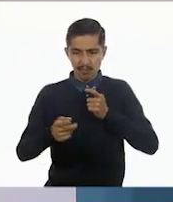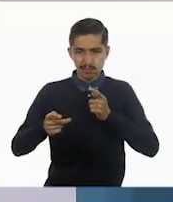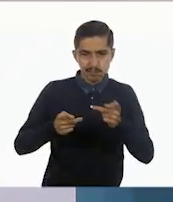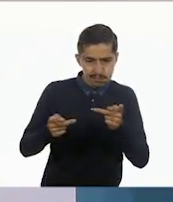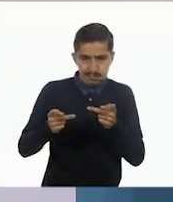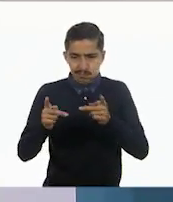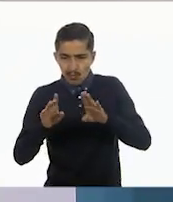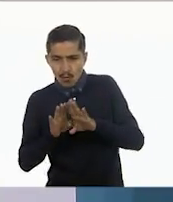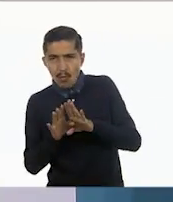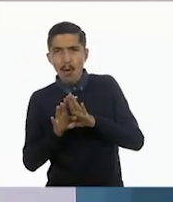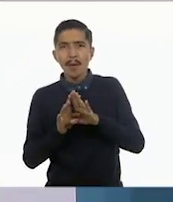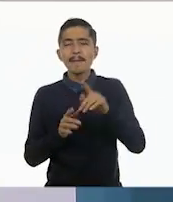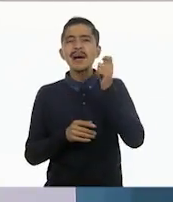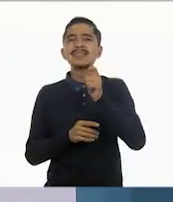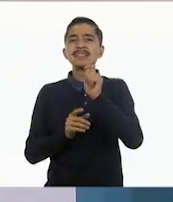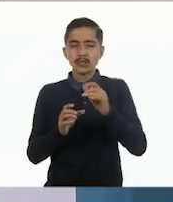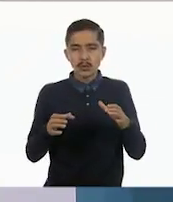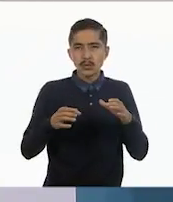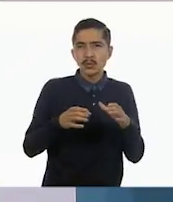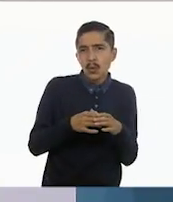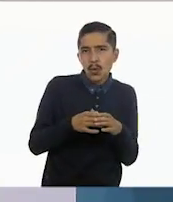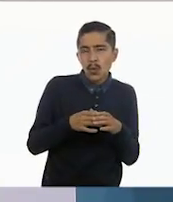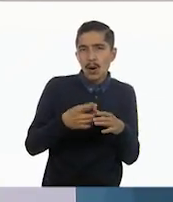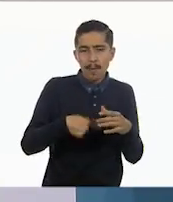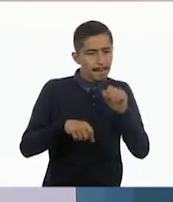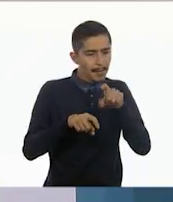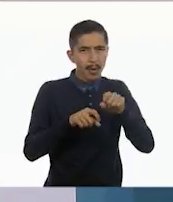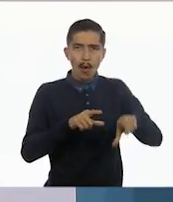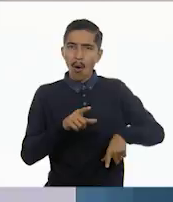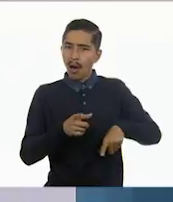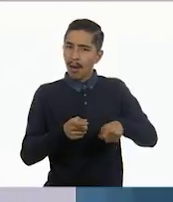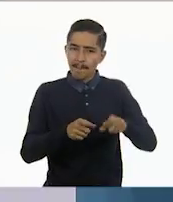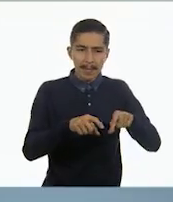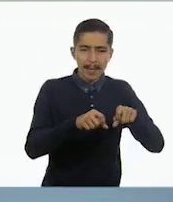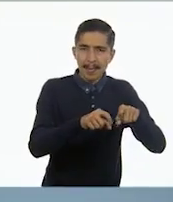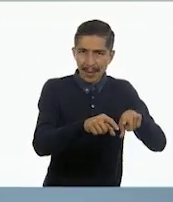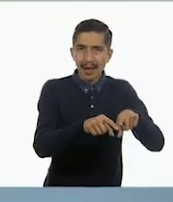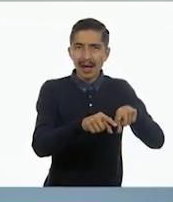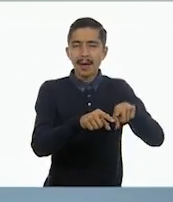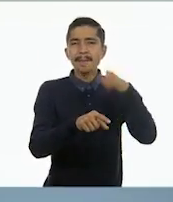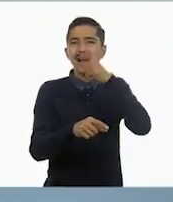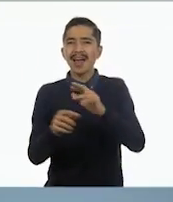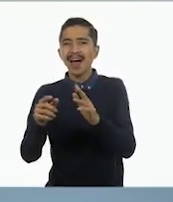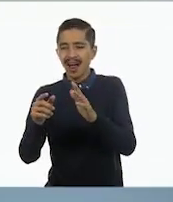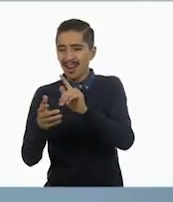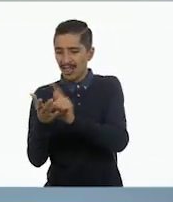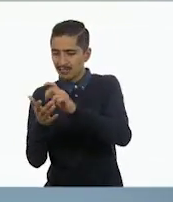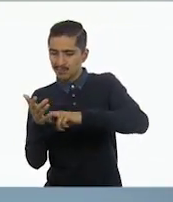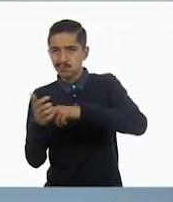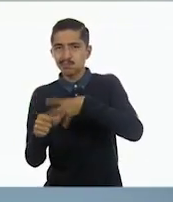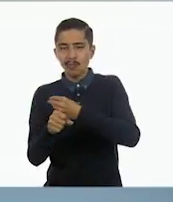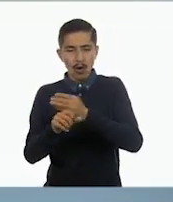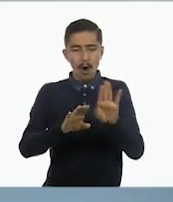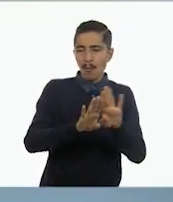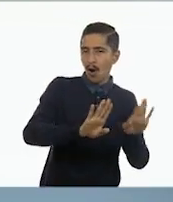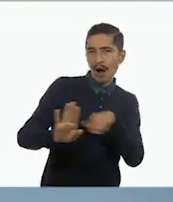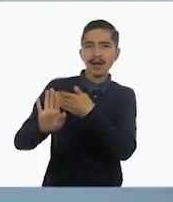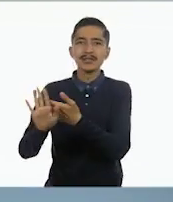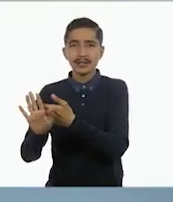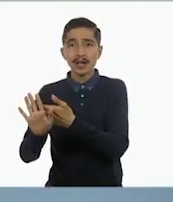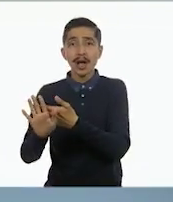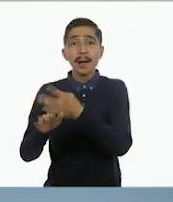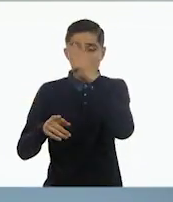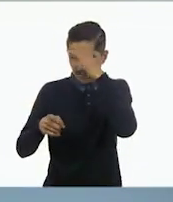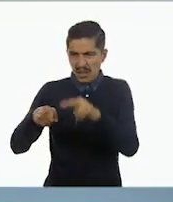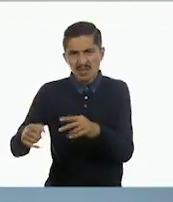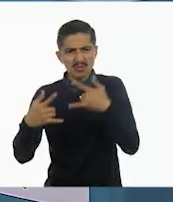terreno para que el Partido Conservador, que había sido derrotado en la Guerra de Reforma, organizara su contraataque. Mientras los mexicanos luchaban